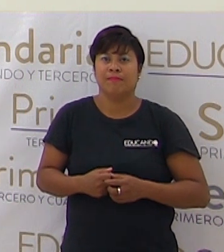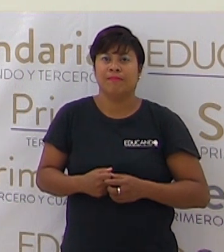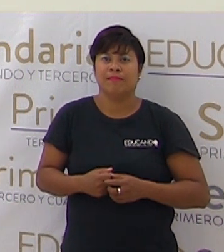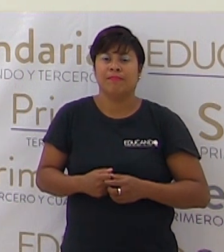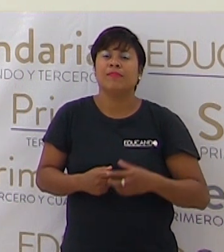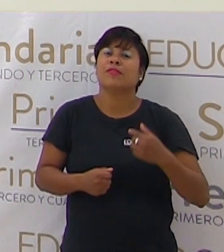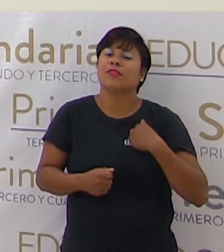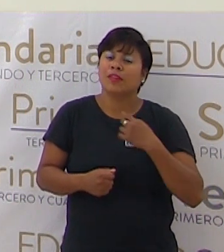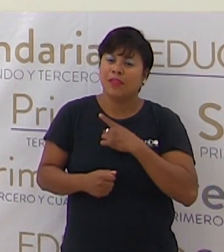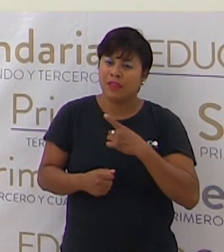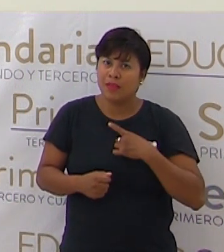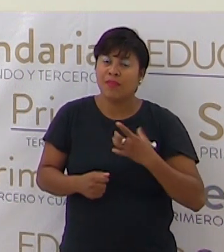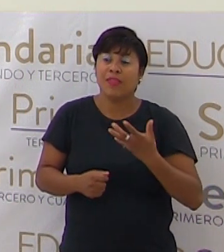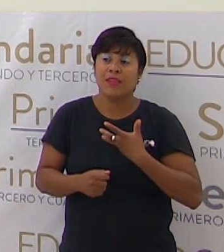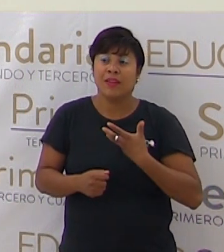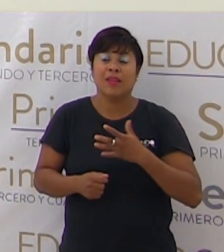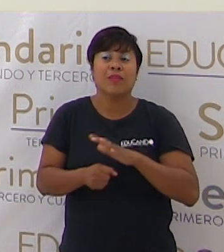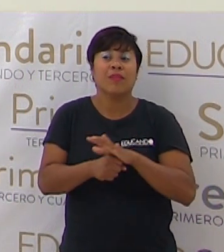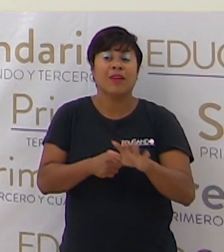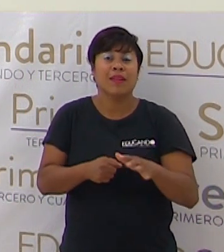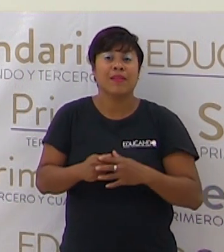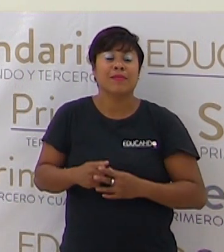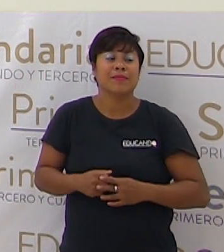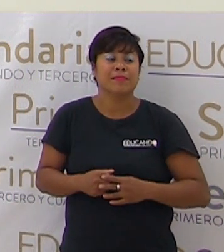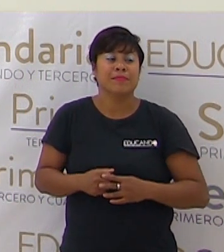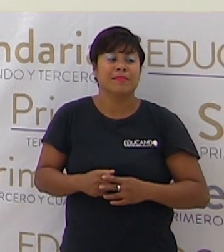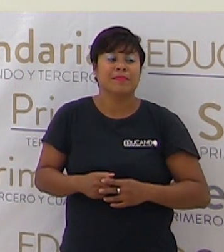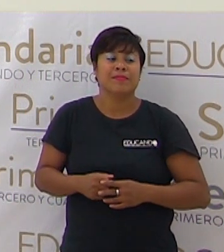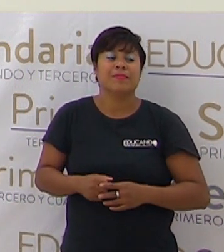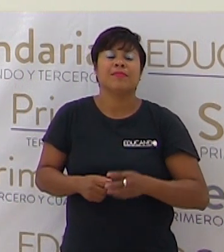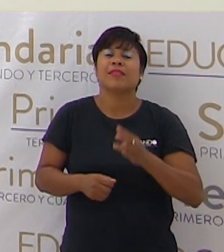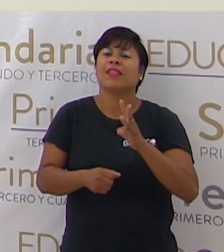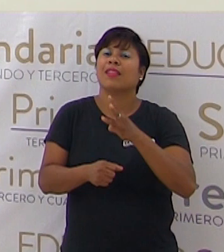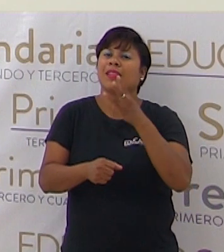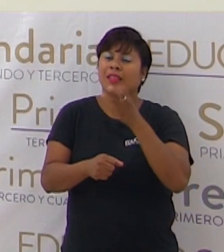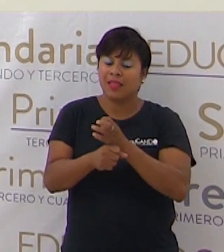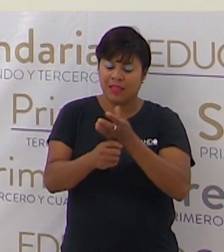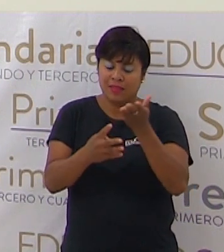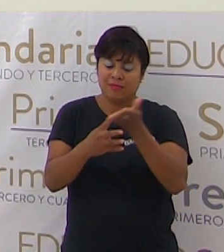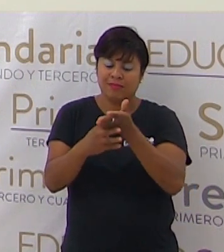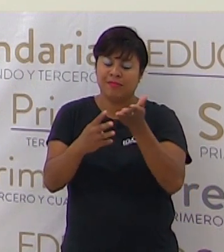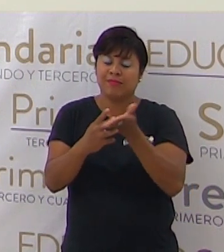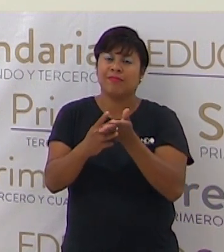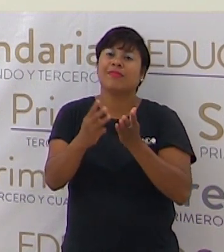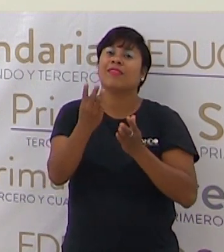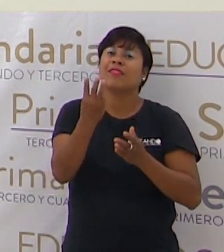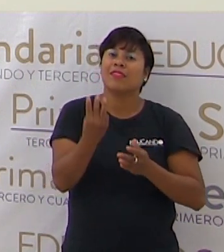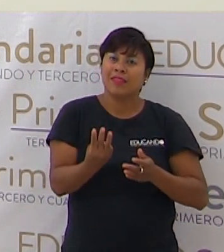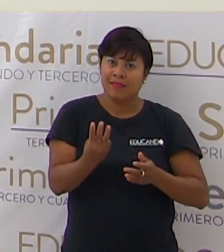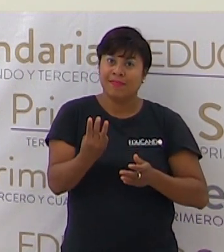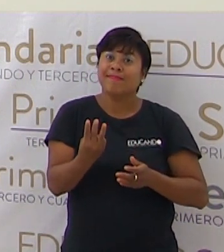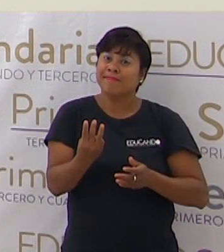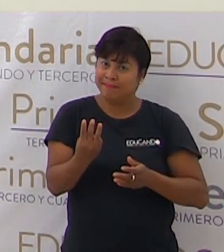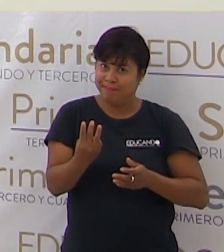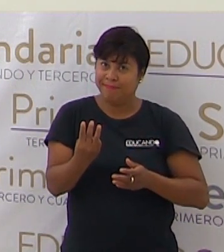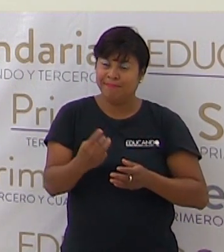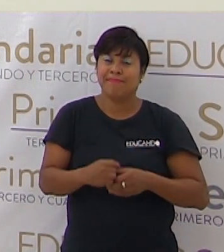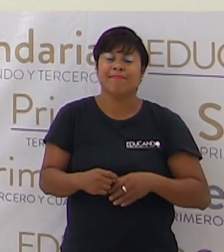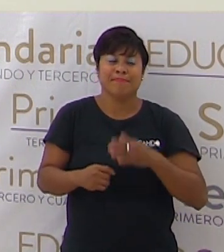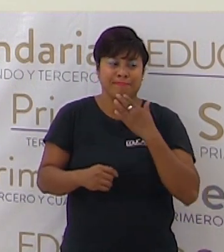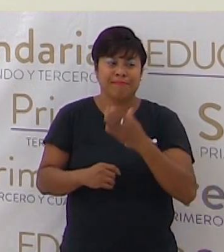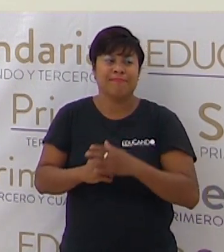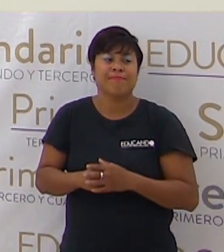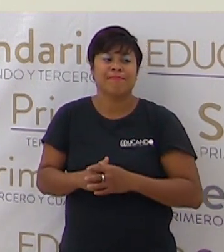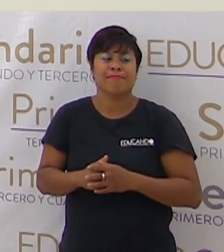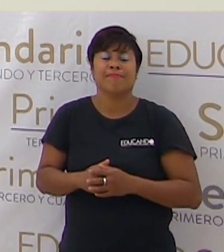Pues tengo que obtener la ¿qué? La tercera parte. ¿Ya ves cómo se sirven las fracciones? Muy